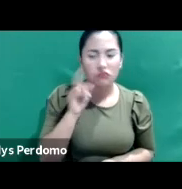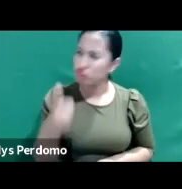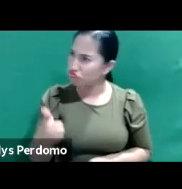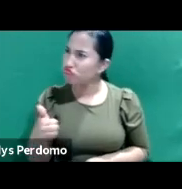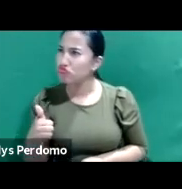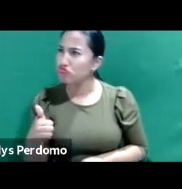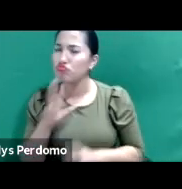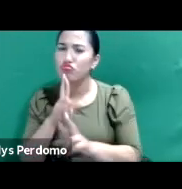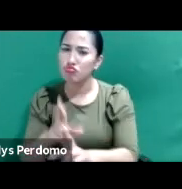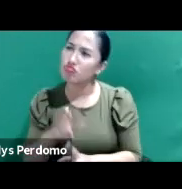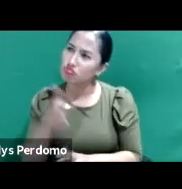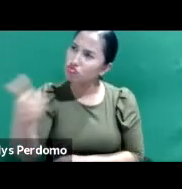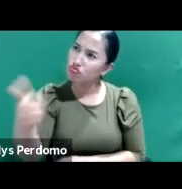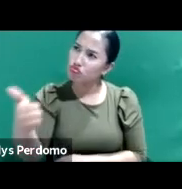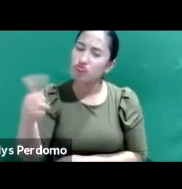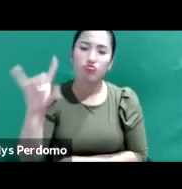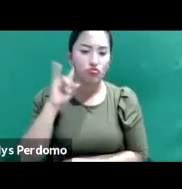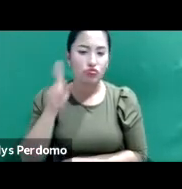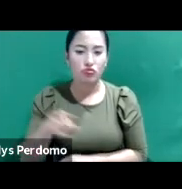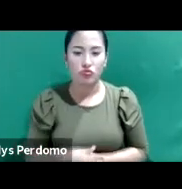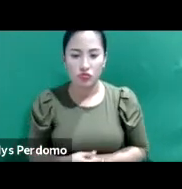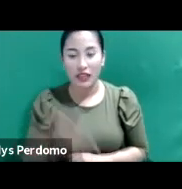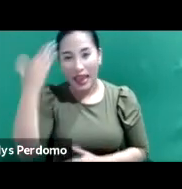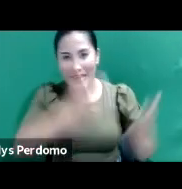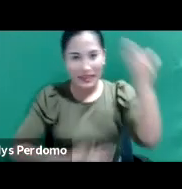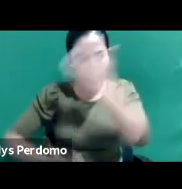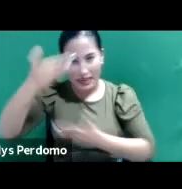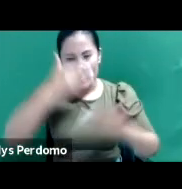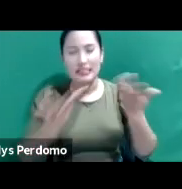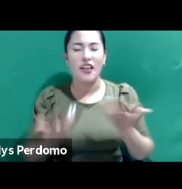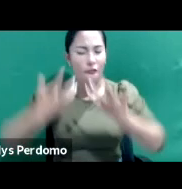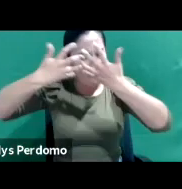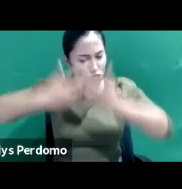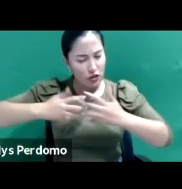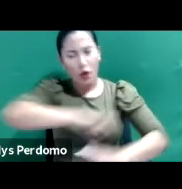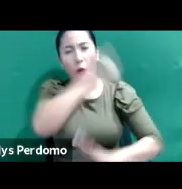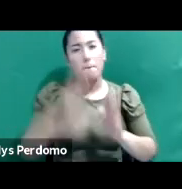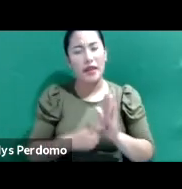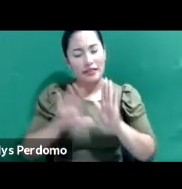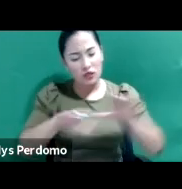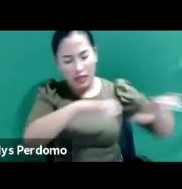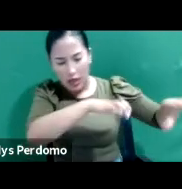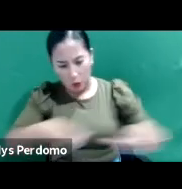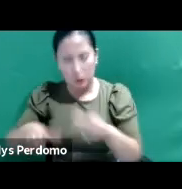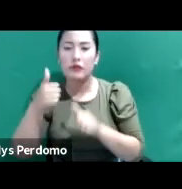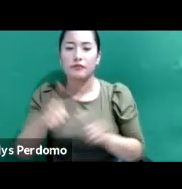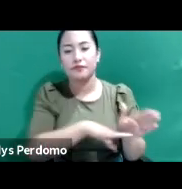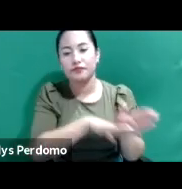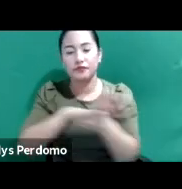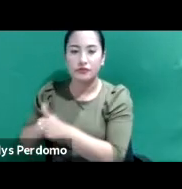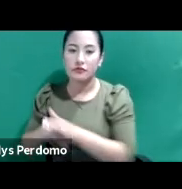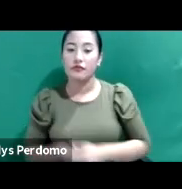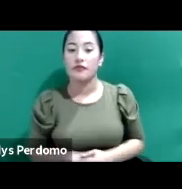bien. Análisis funcional de la conducta, ponen también. Listo, identificación de interacción, bueno, digamos